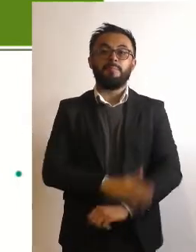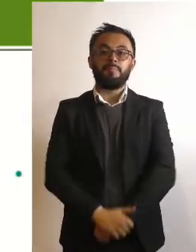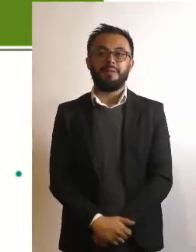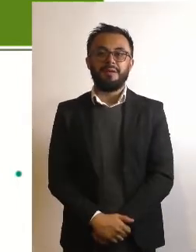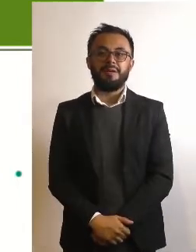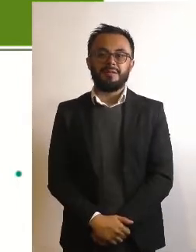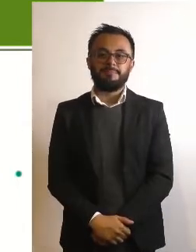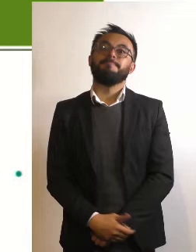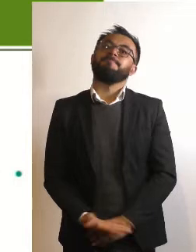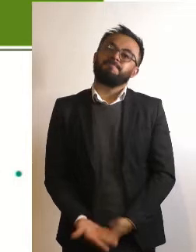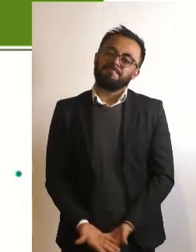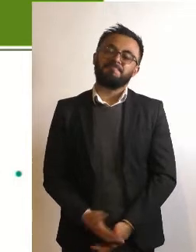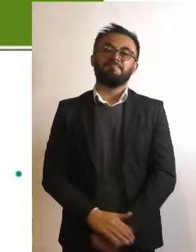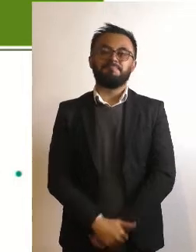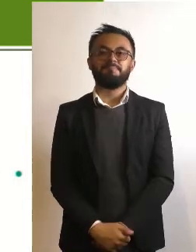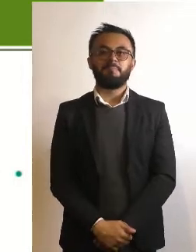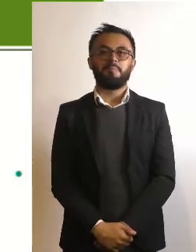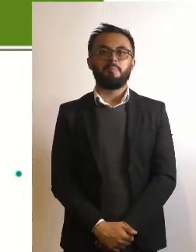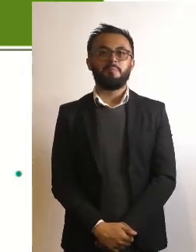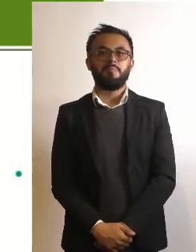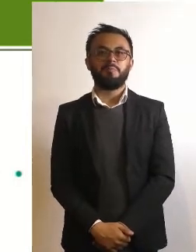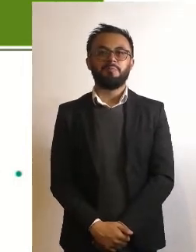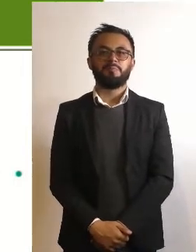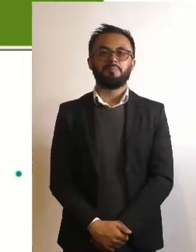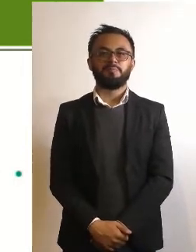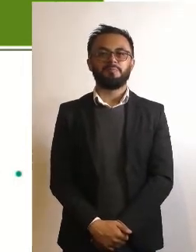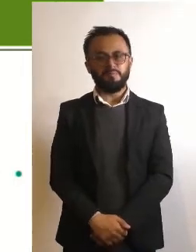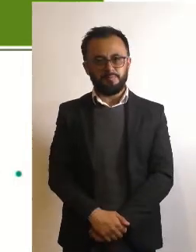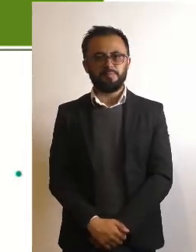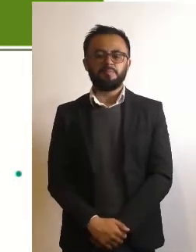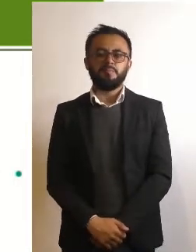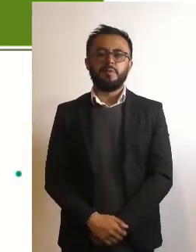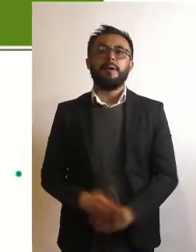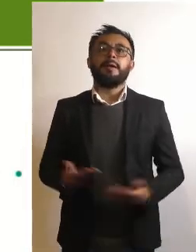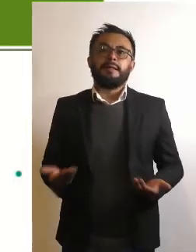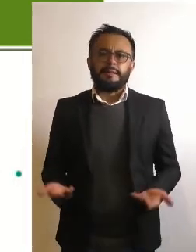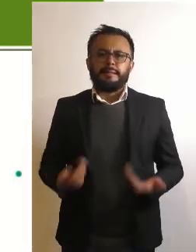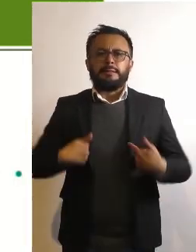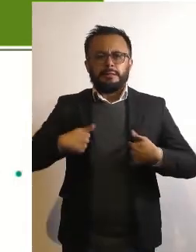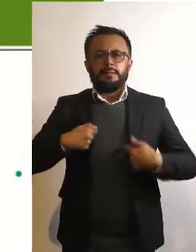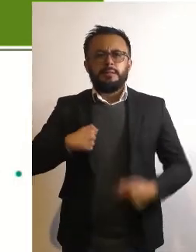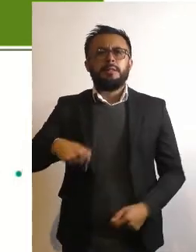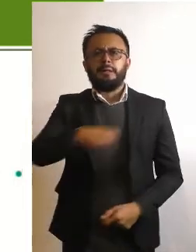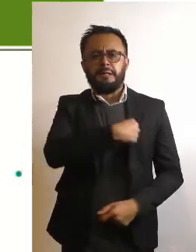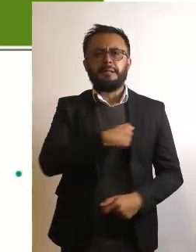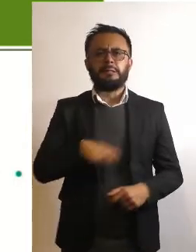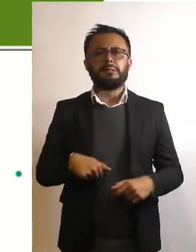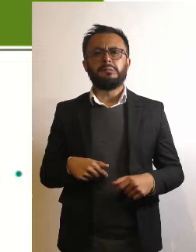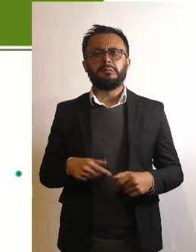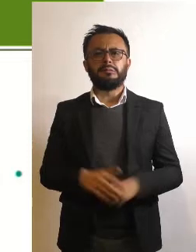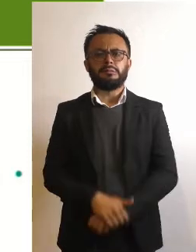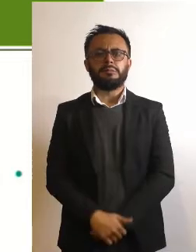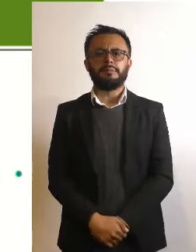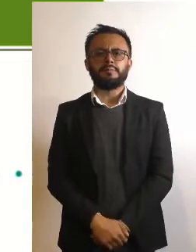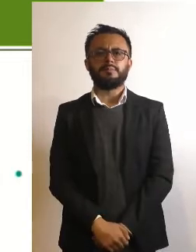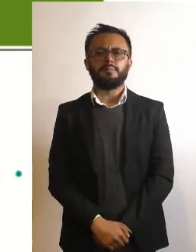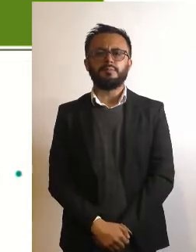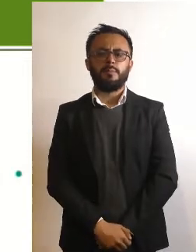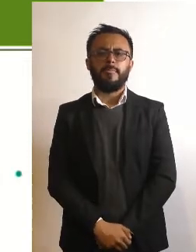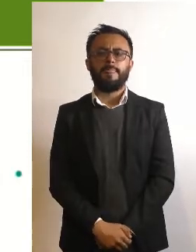fue así como desarrollamos las actividades. Desde el momento en